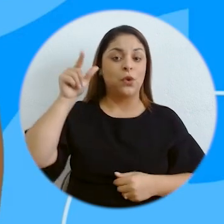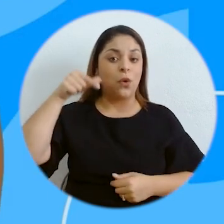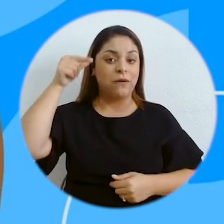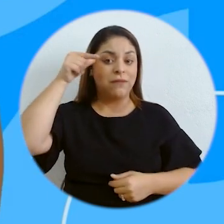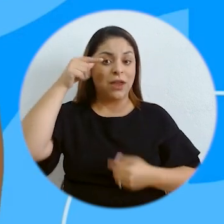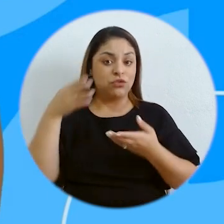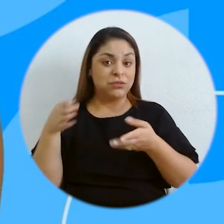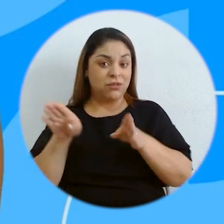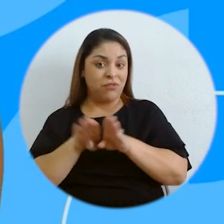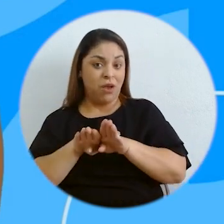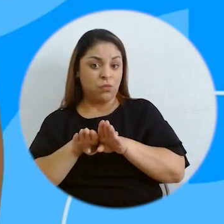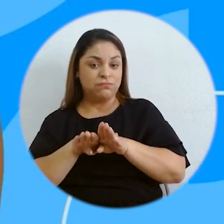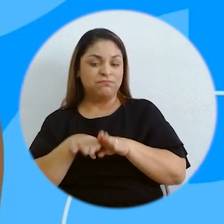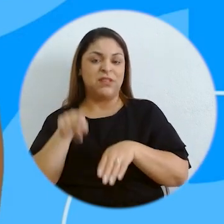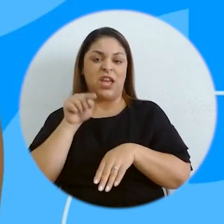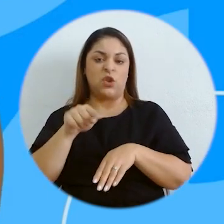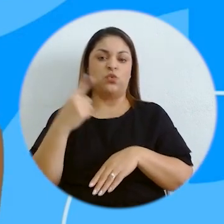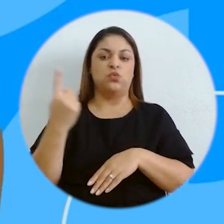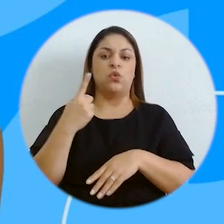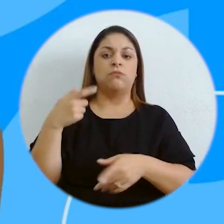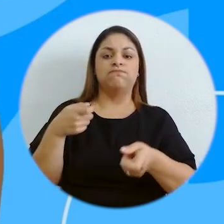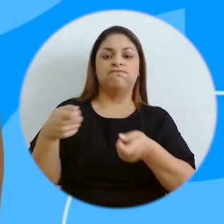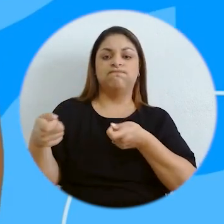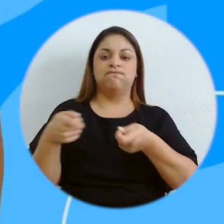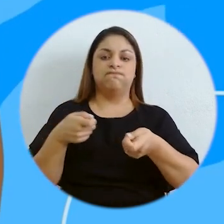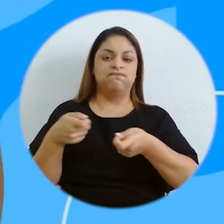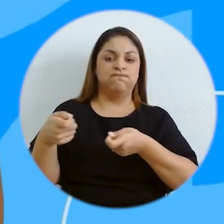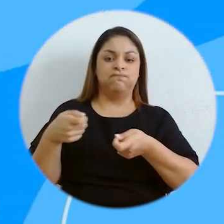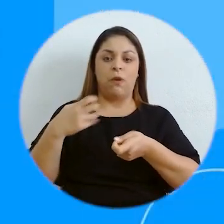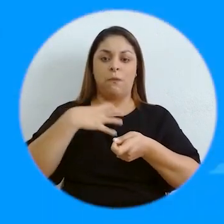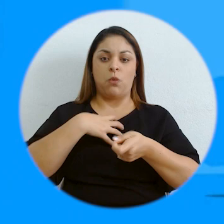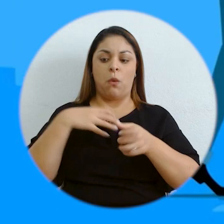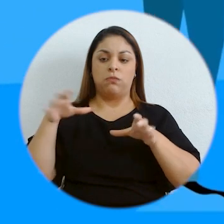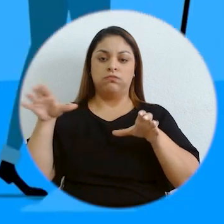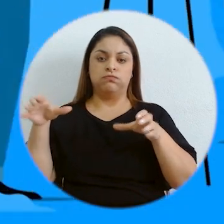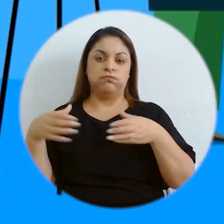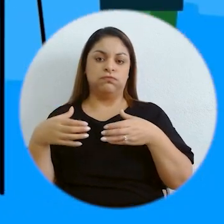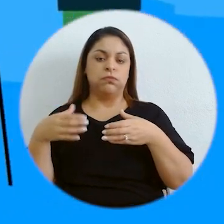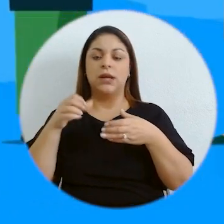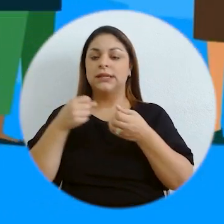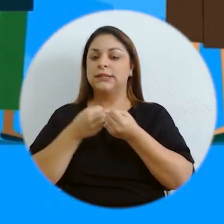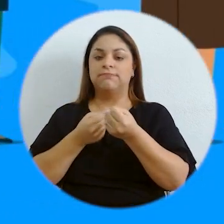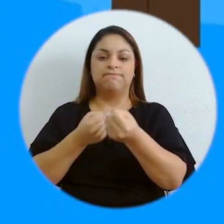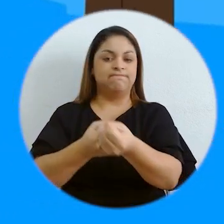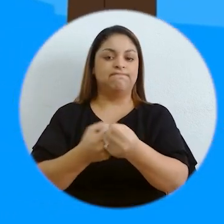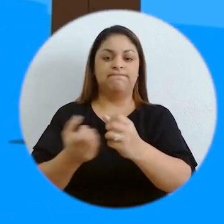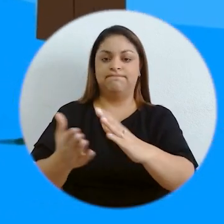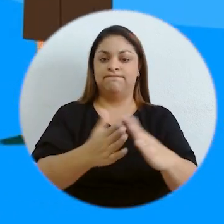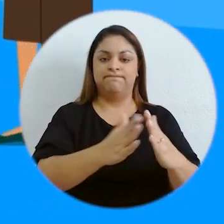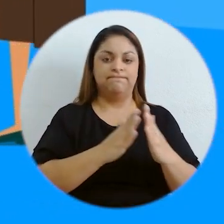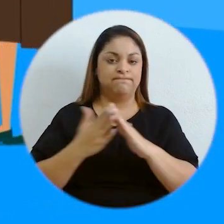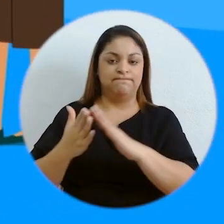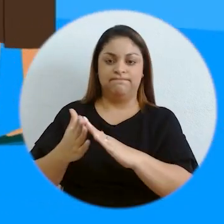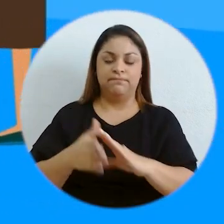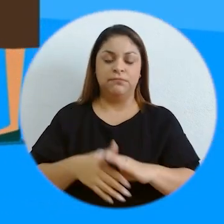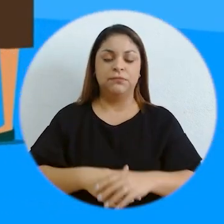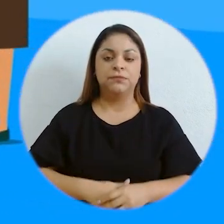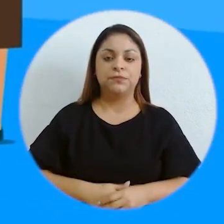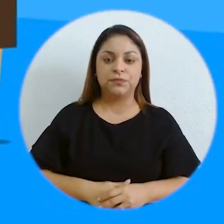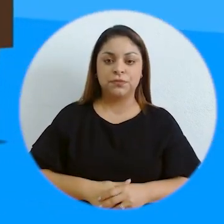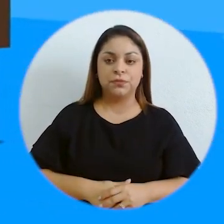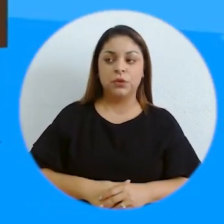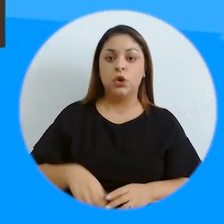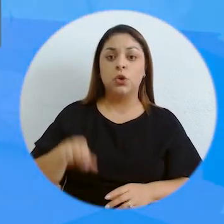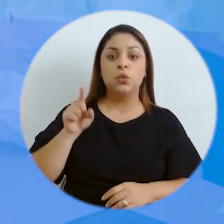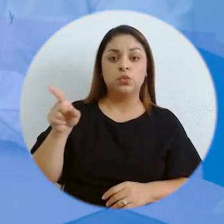gobiernos cerrados son gobiernos que defienden el desarrollo de una élite alejada de los ciudadanos de a pie. En